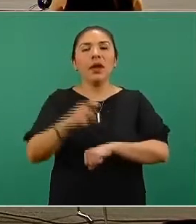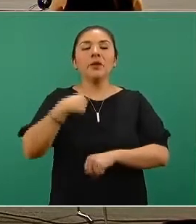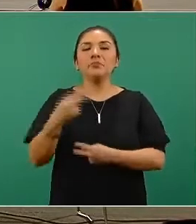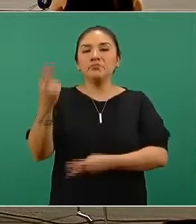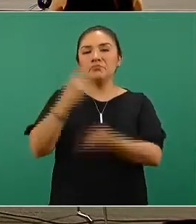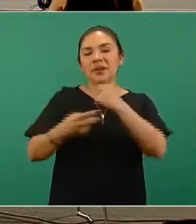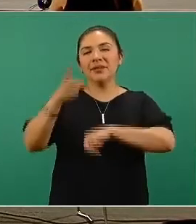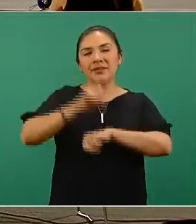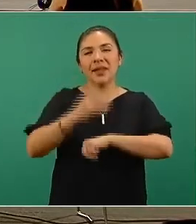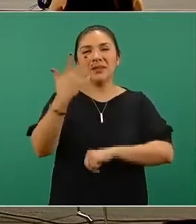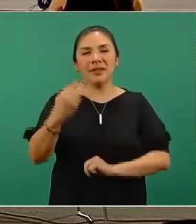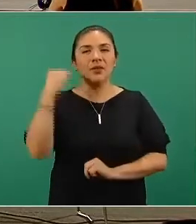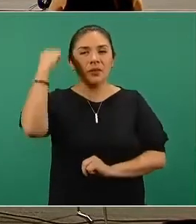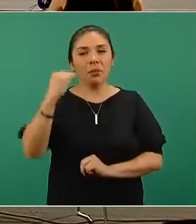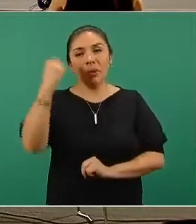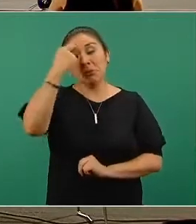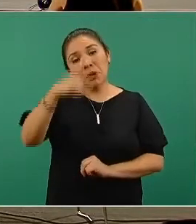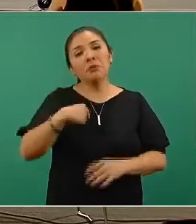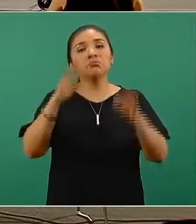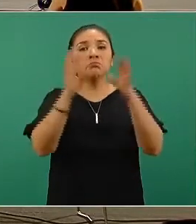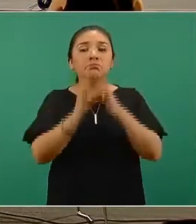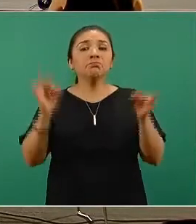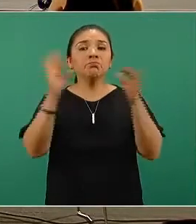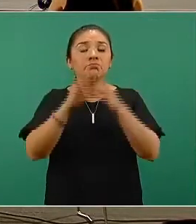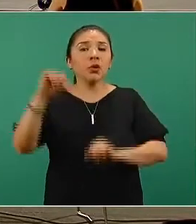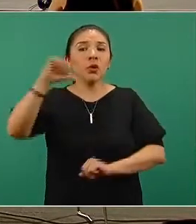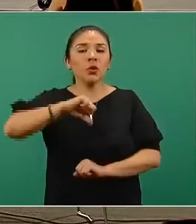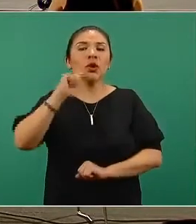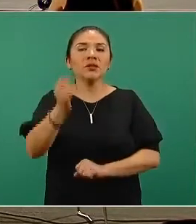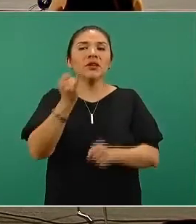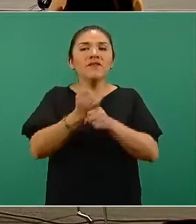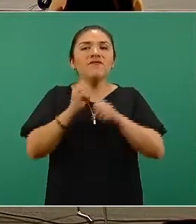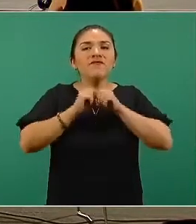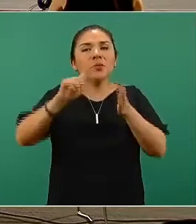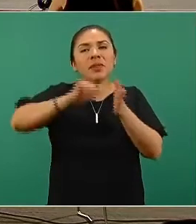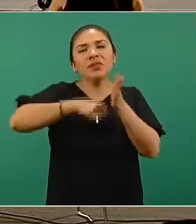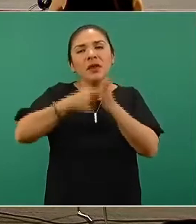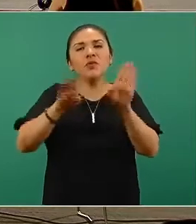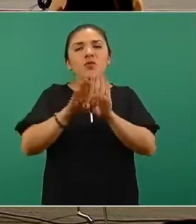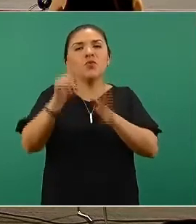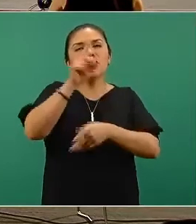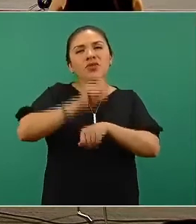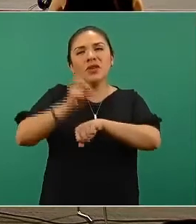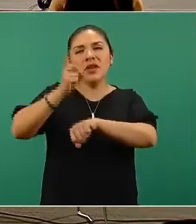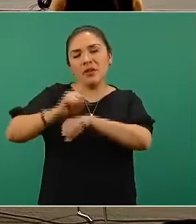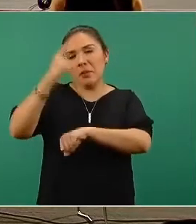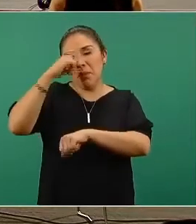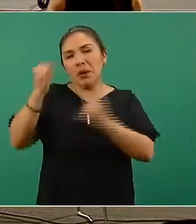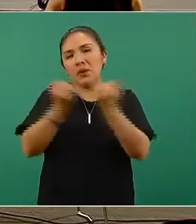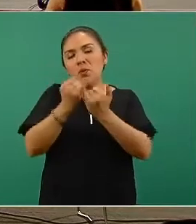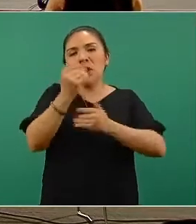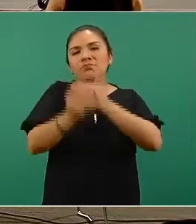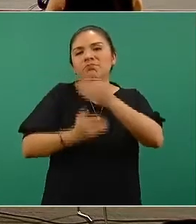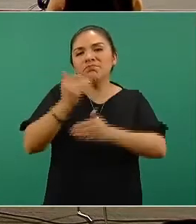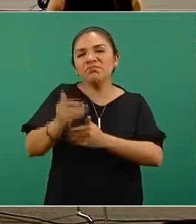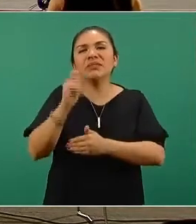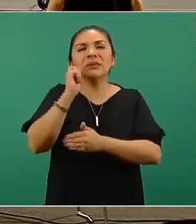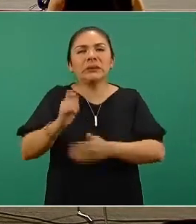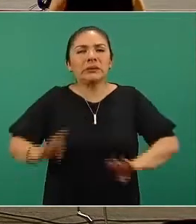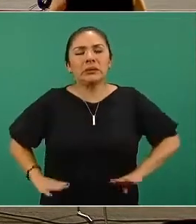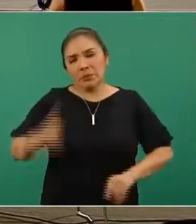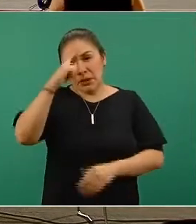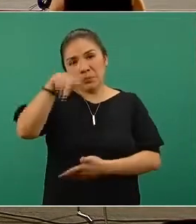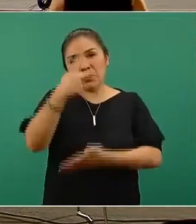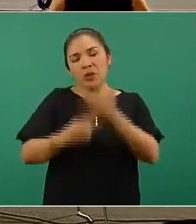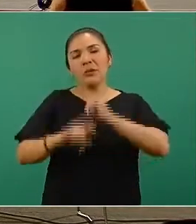hoy 5 de marzo a dar el informe técnico diario y también el avance en el